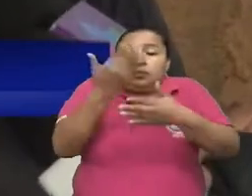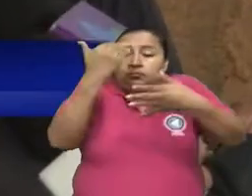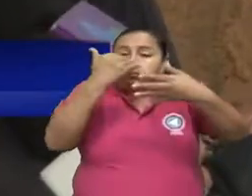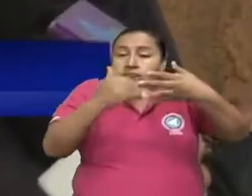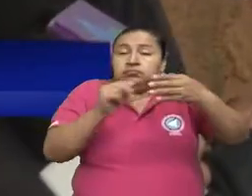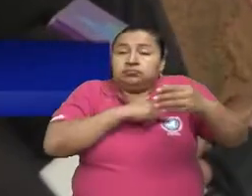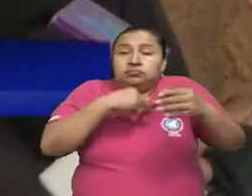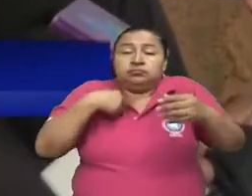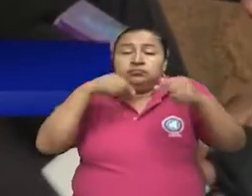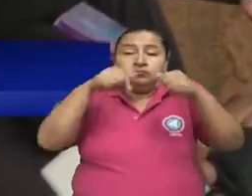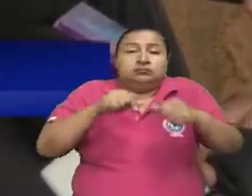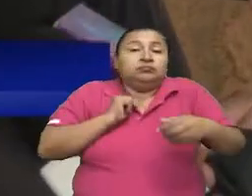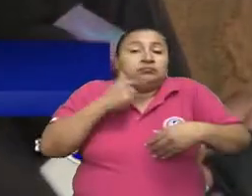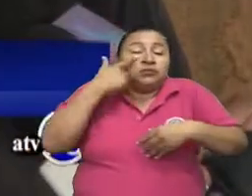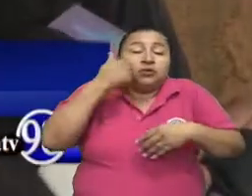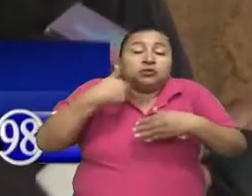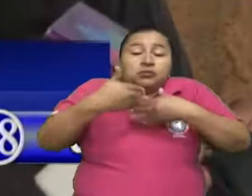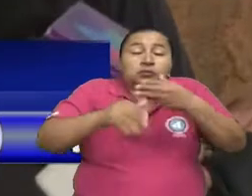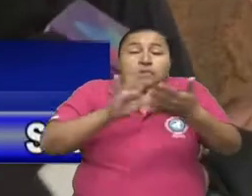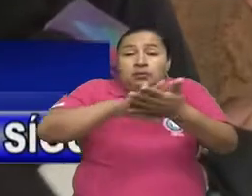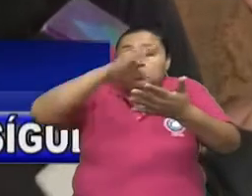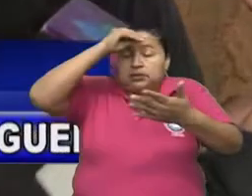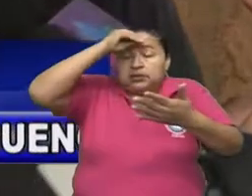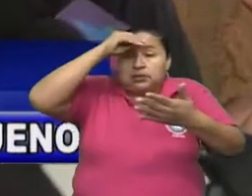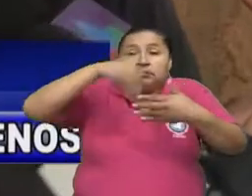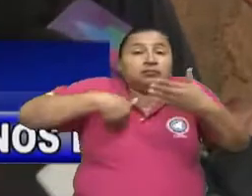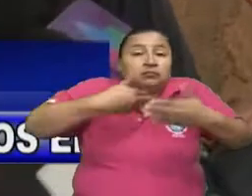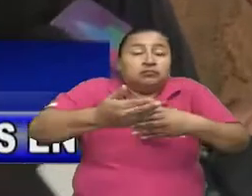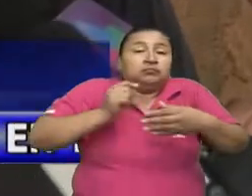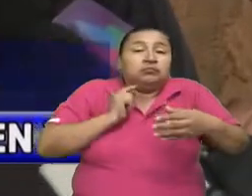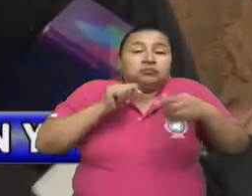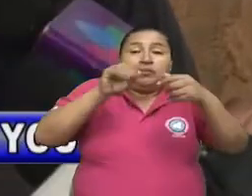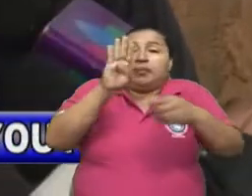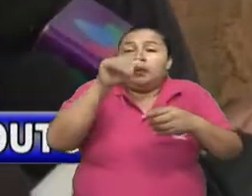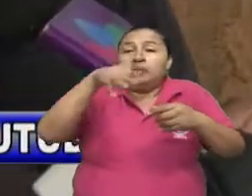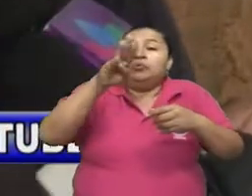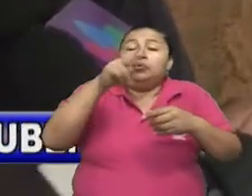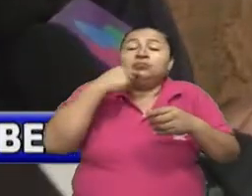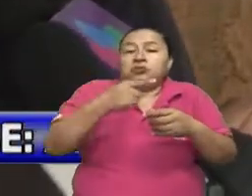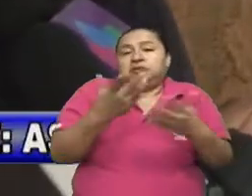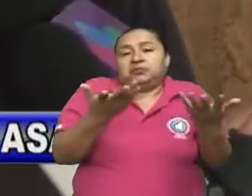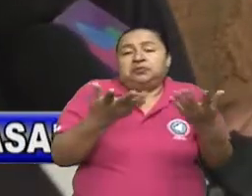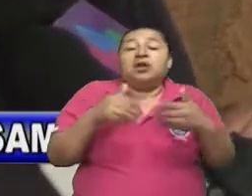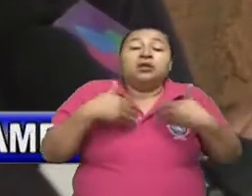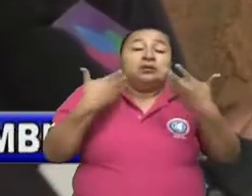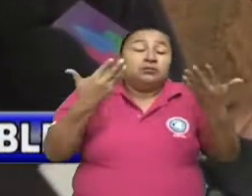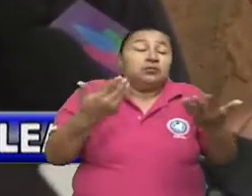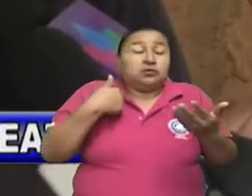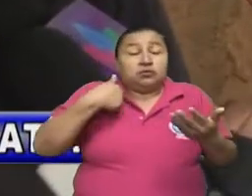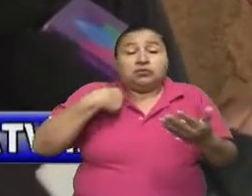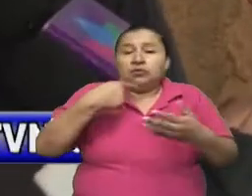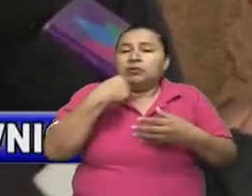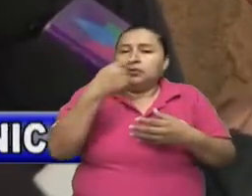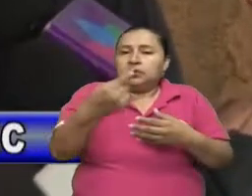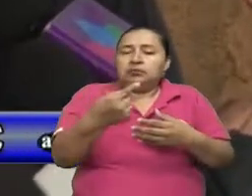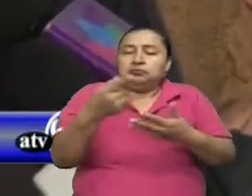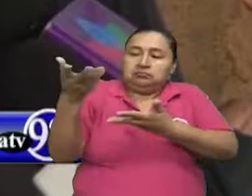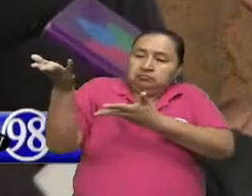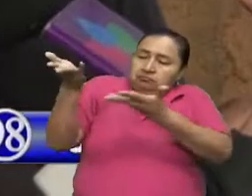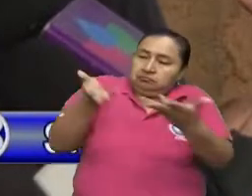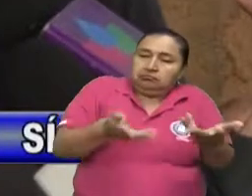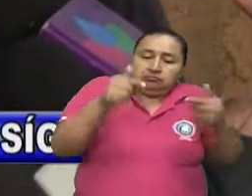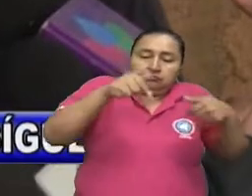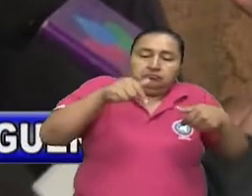es el conocimiento del aprendizaje, lo que es en bambú. Yo les doy la bienvenida